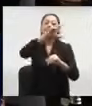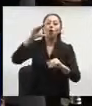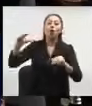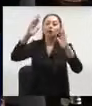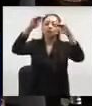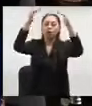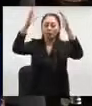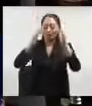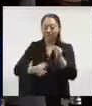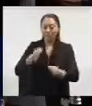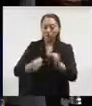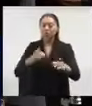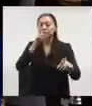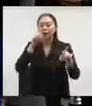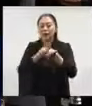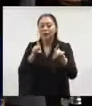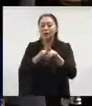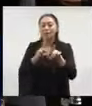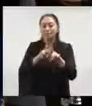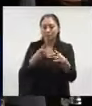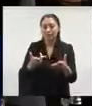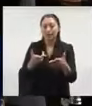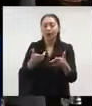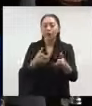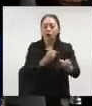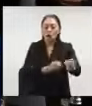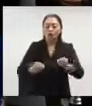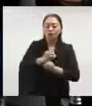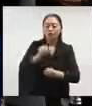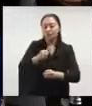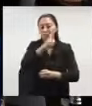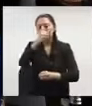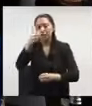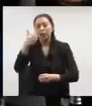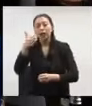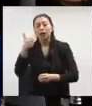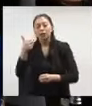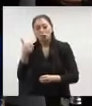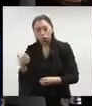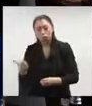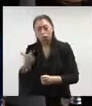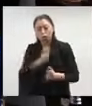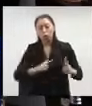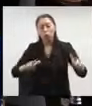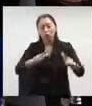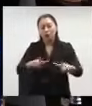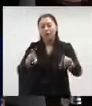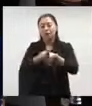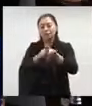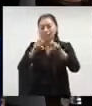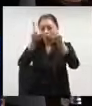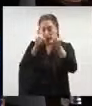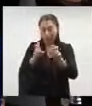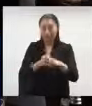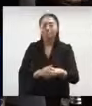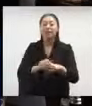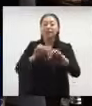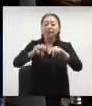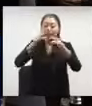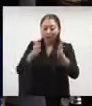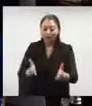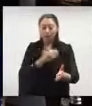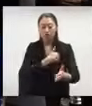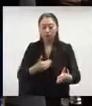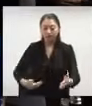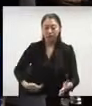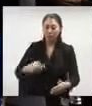y salas de apelaciones. Y hoy, tanto los presidentes como los secretarios